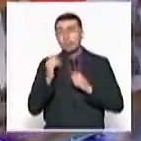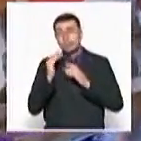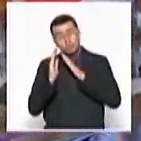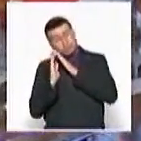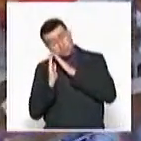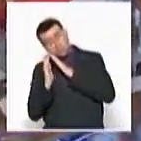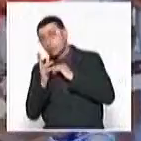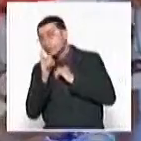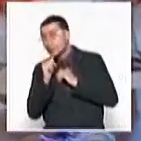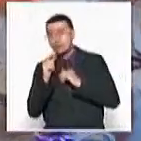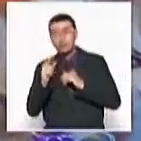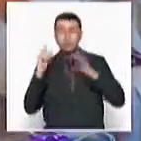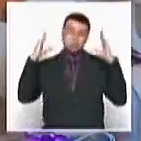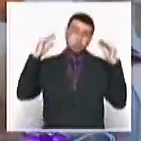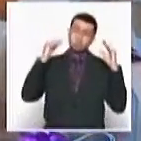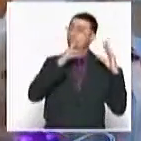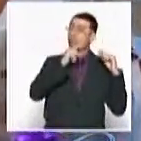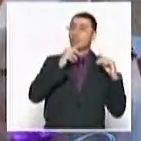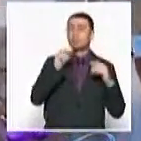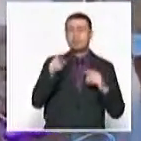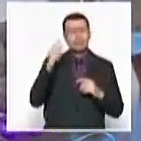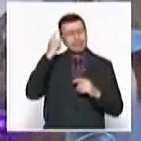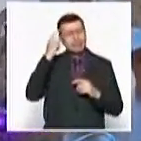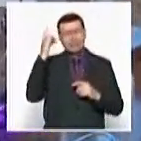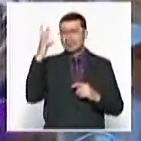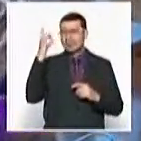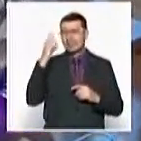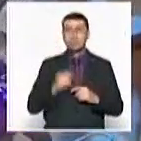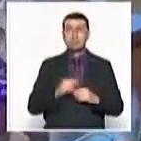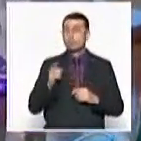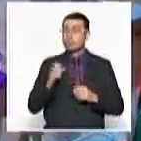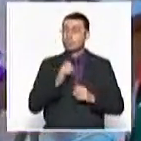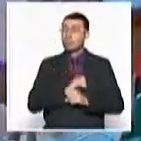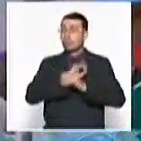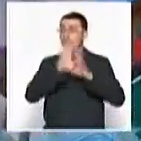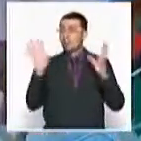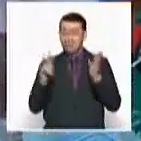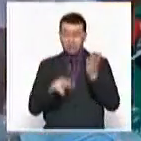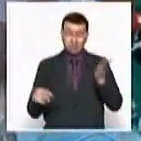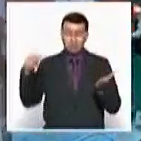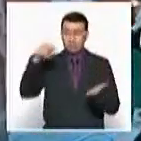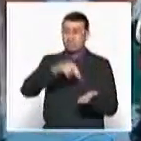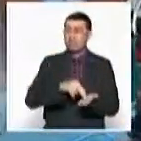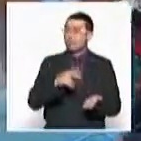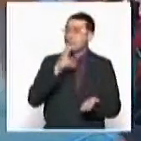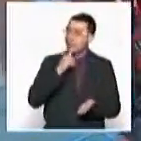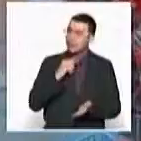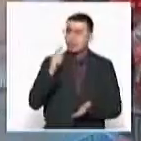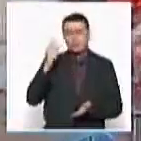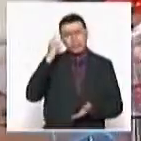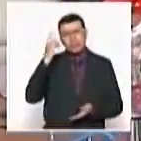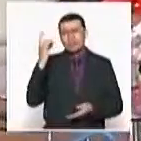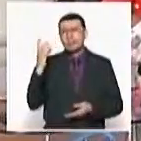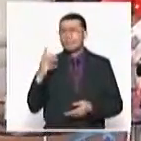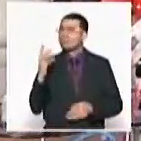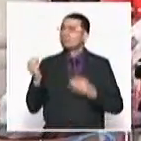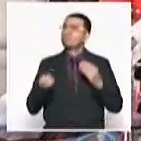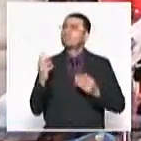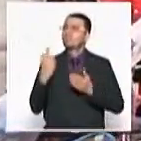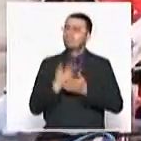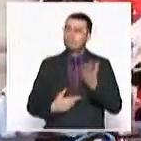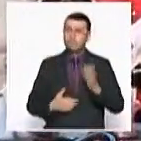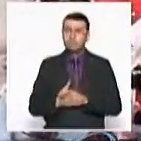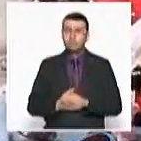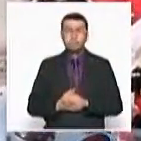le duele la cabeza, incluso si no se levanta temprano. ¿Qué puede hacer? Pues yo ¿qué le haría a este